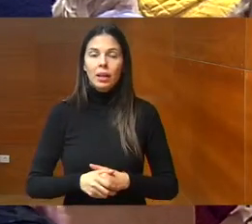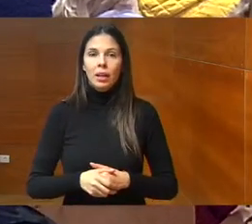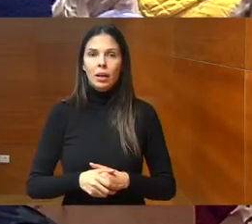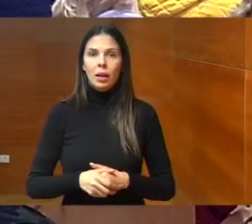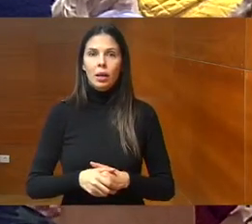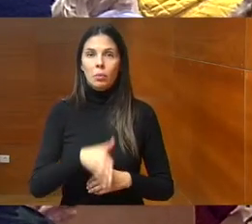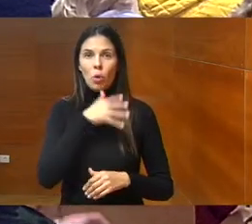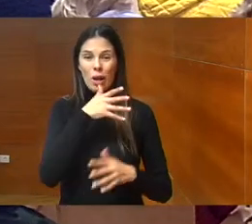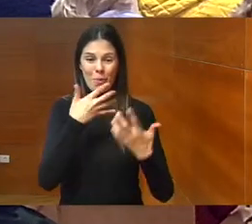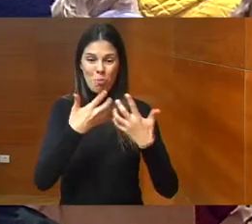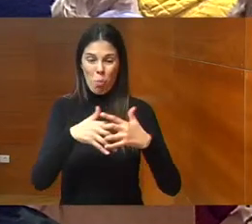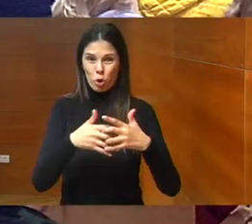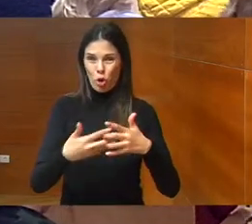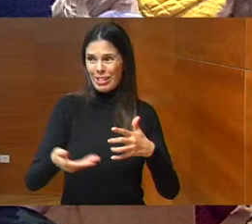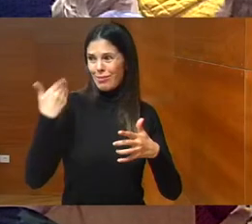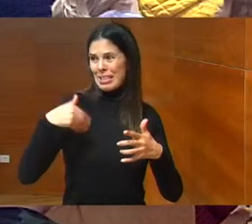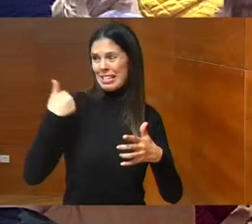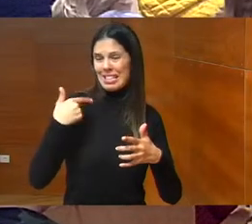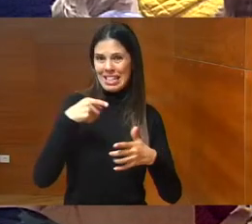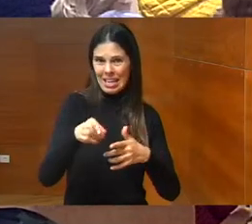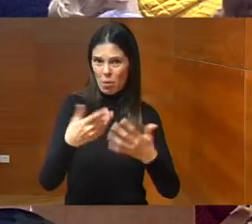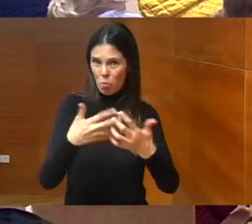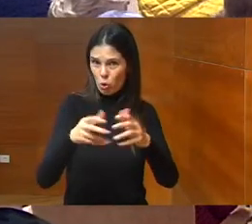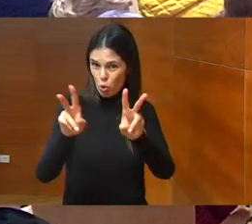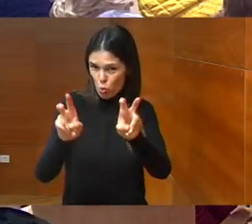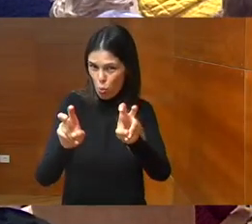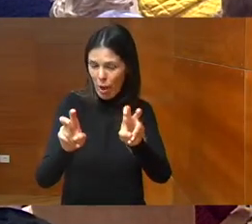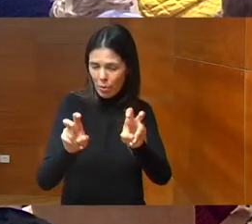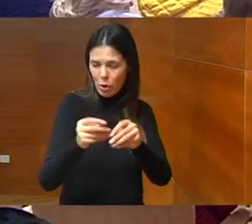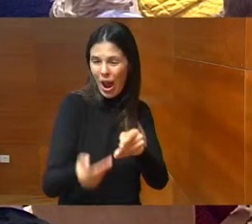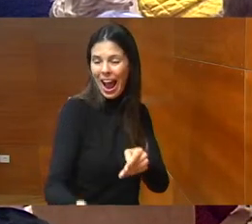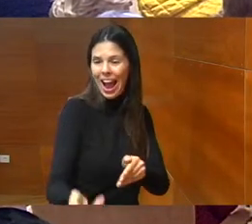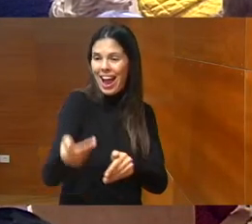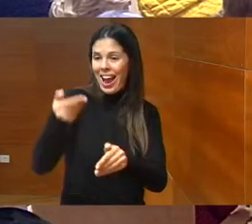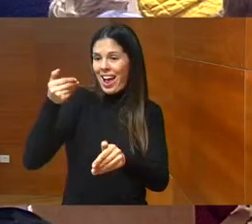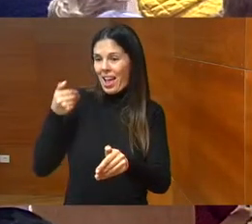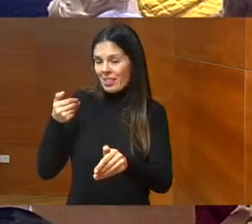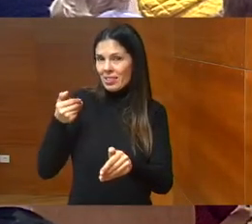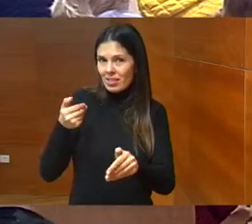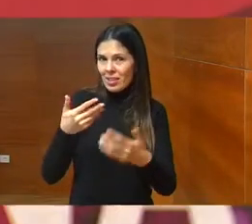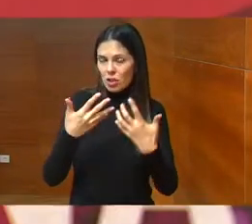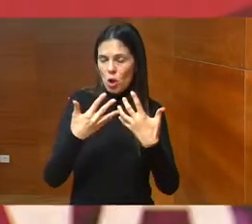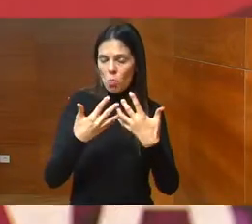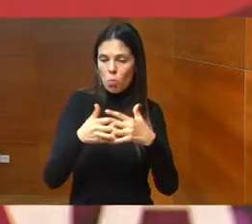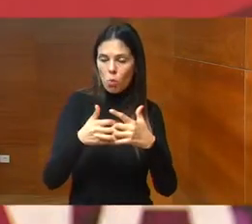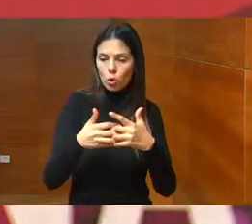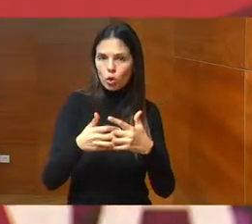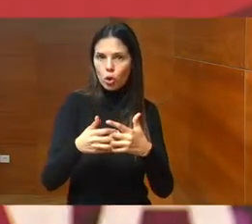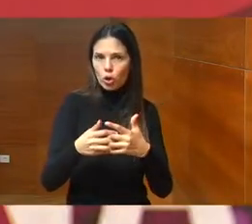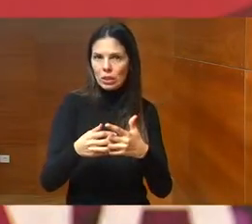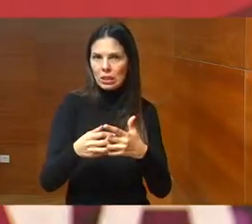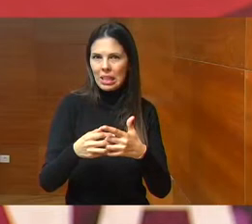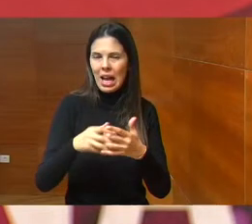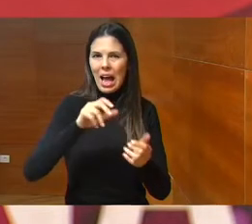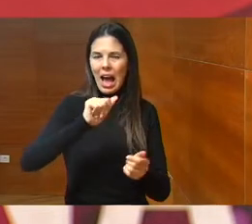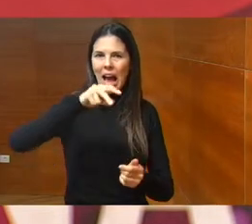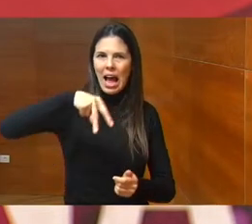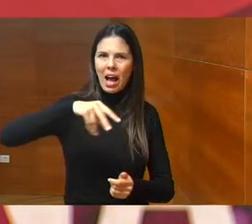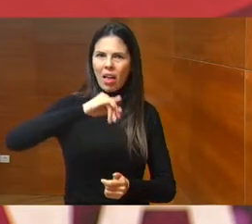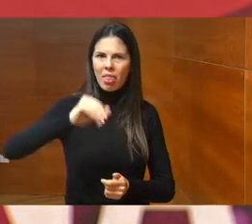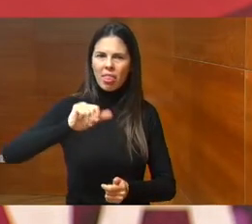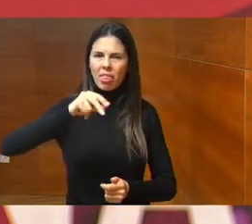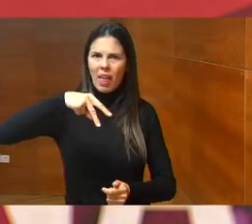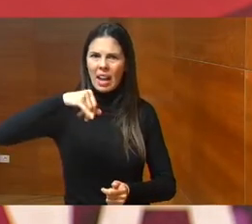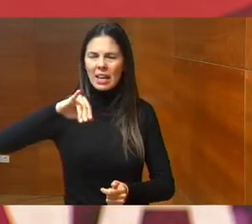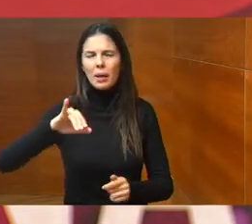os motores anteriores a este a este que llegó a piñeiro que usaba blediot eran usanzani pero son